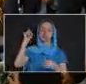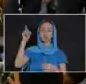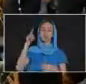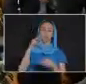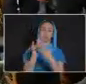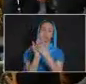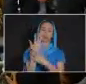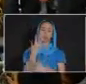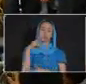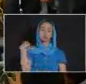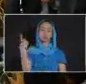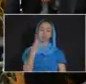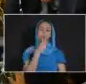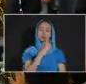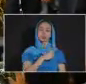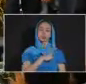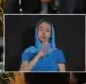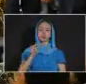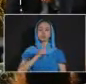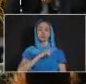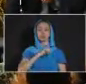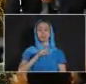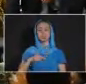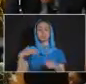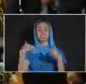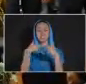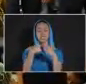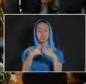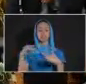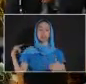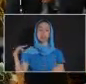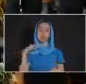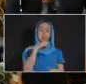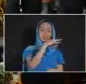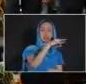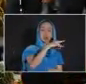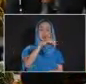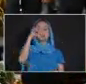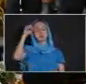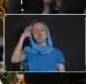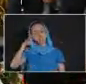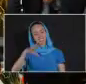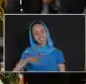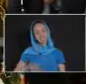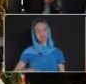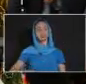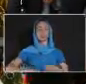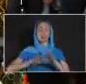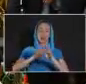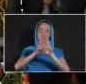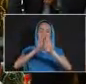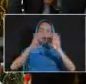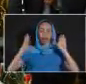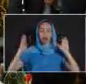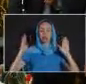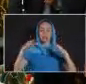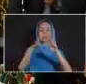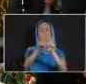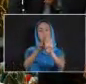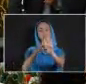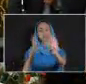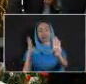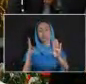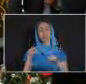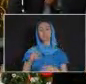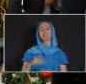que están por viajar. Bendíceles abundantemente. Ábreles las puertas, Señor, de los